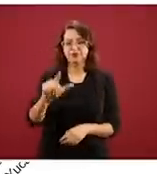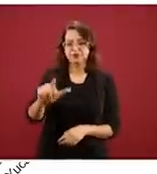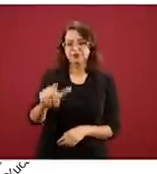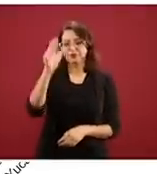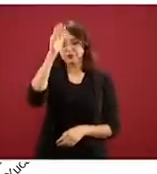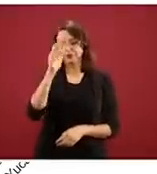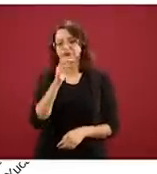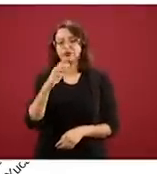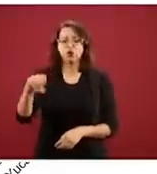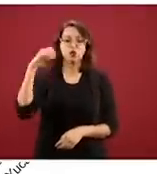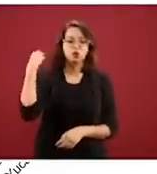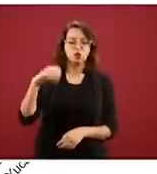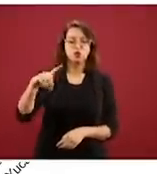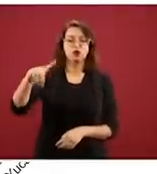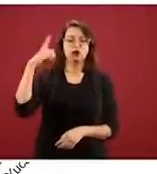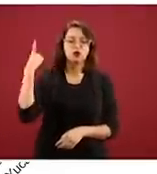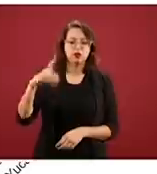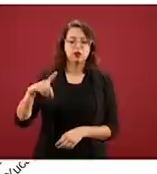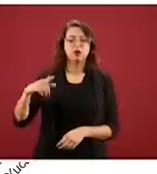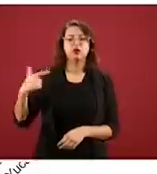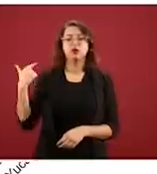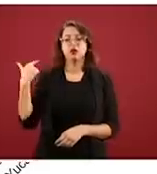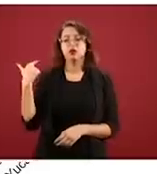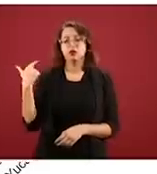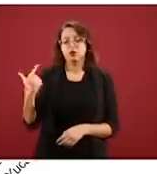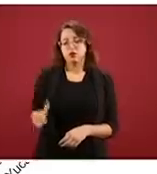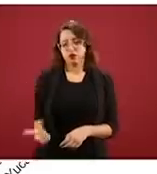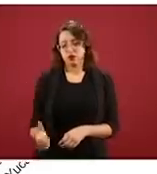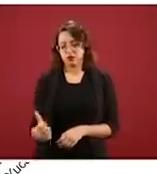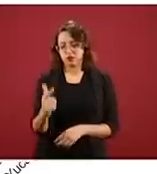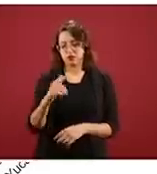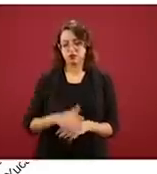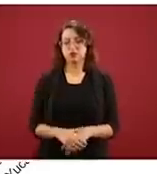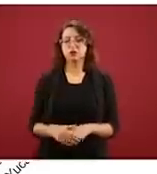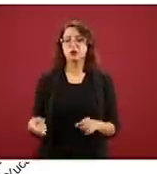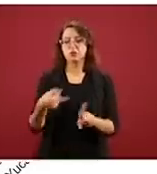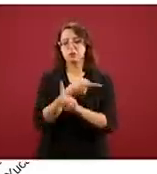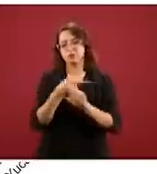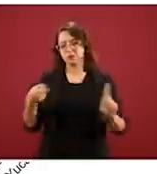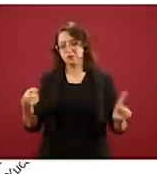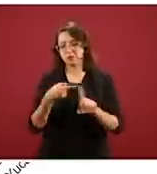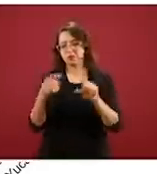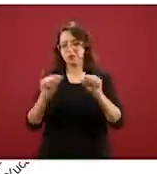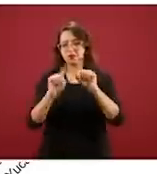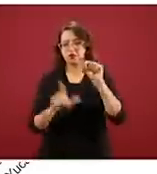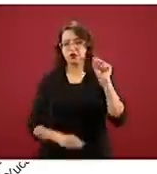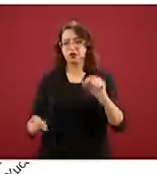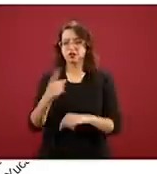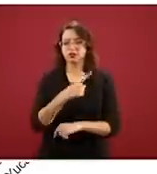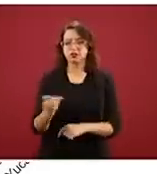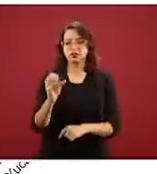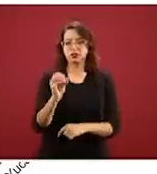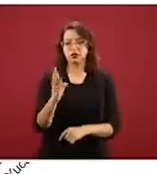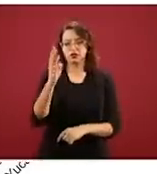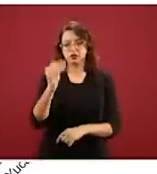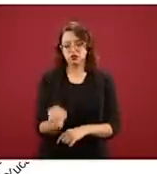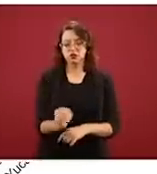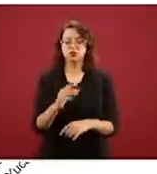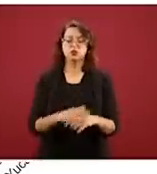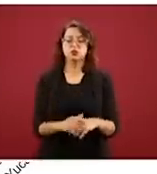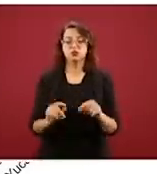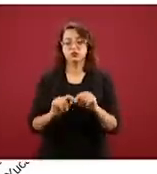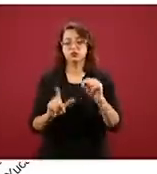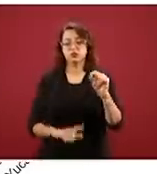Coahuila, Oaxaca, Durango, Guanajuato. La media nacional es 109.3, superior a la tasa nacional